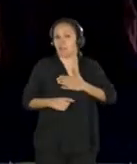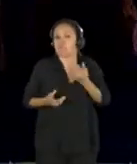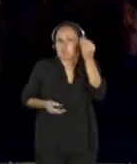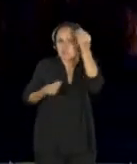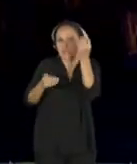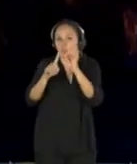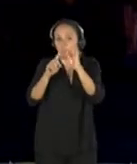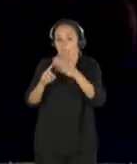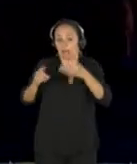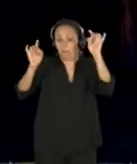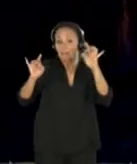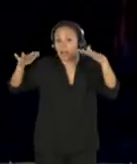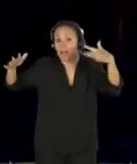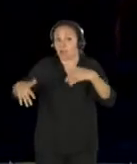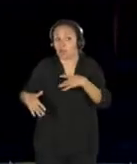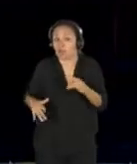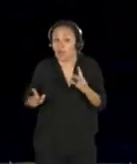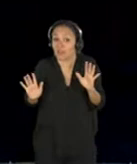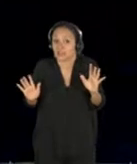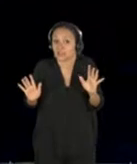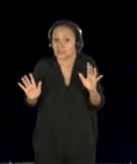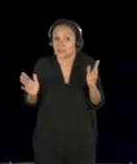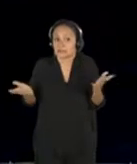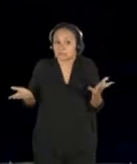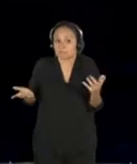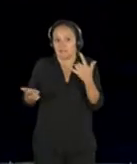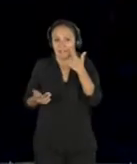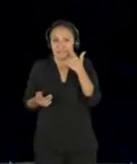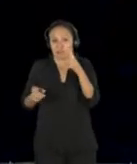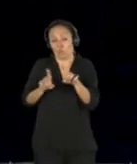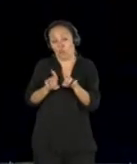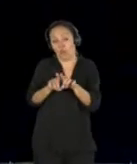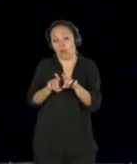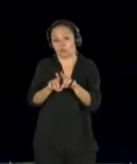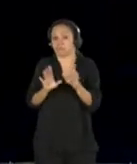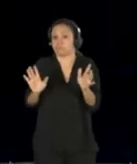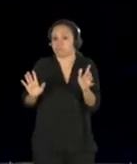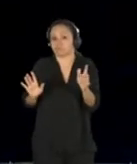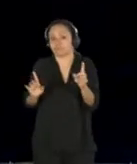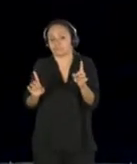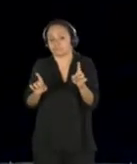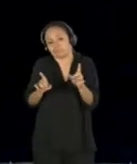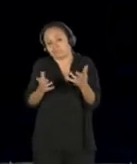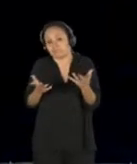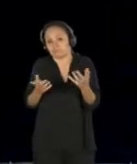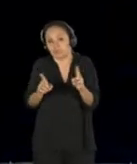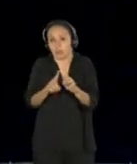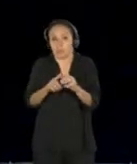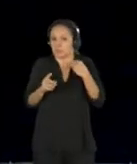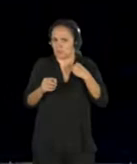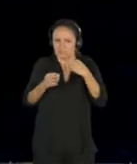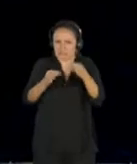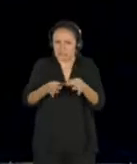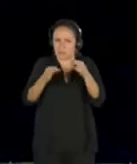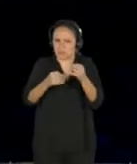de un milagro, tal vez para, cómo no, estar dispuestos a entregar todo como lo hacen